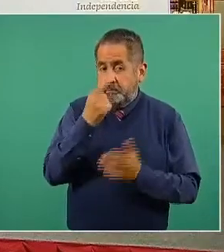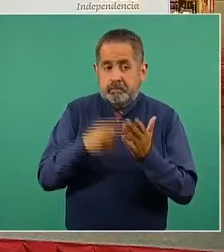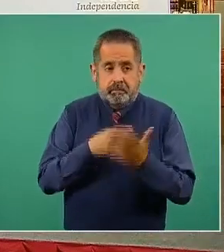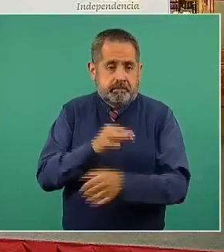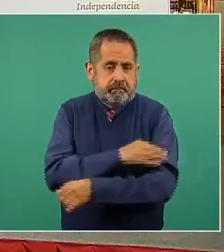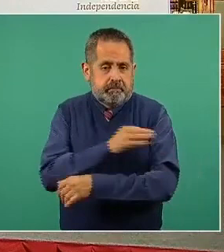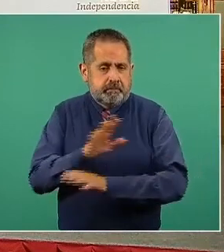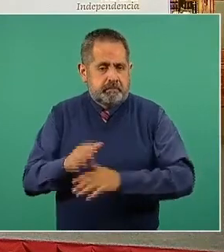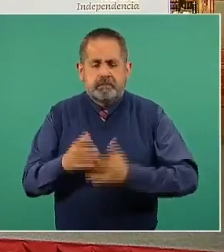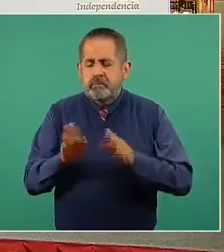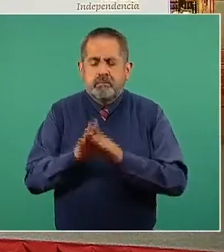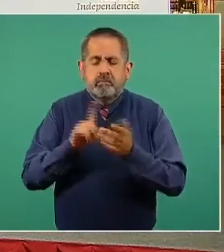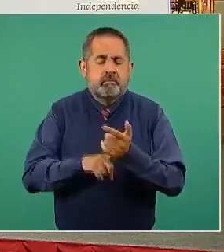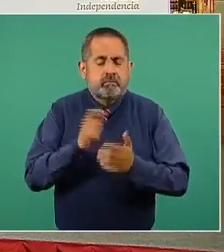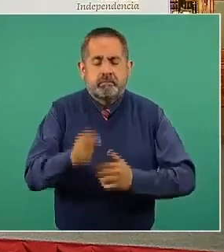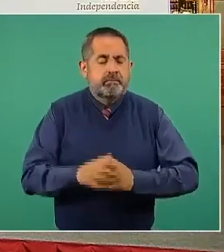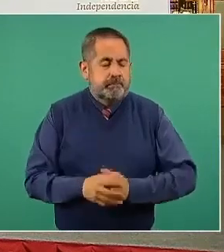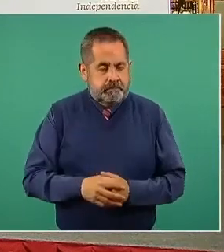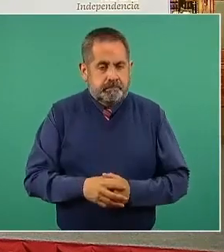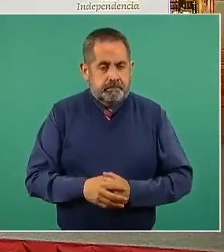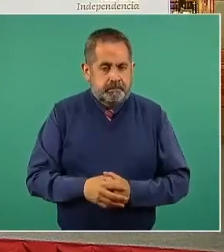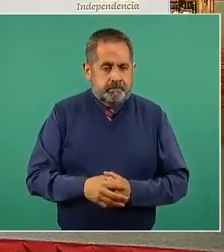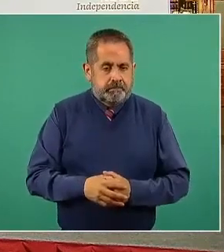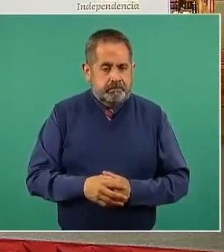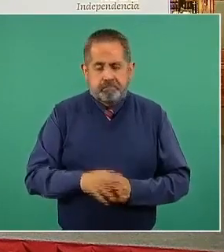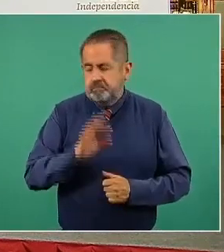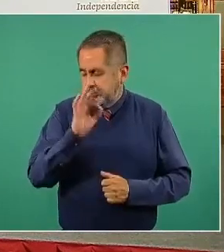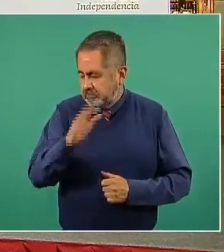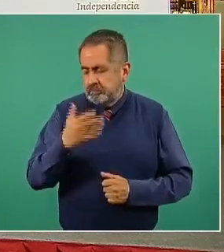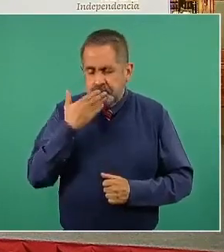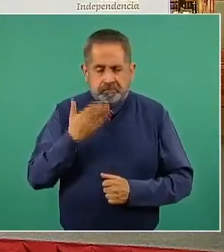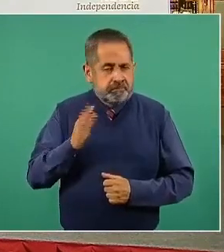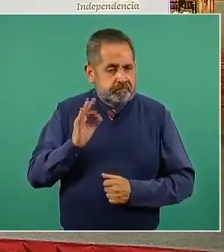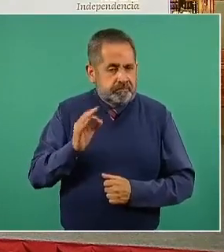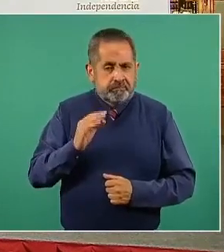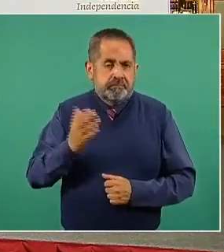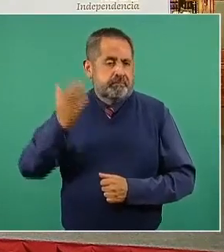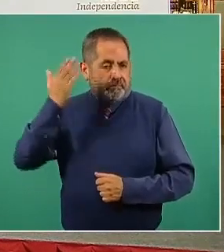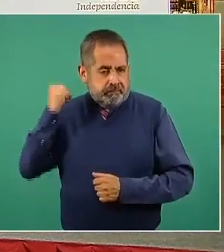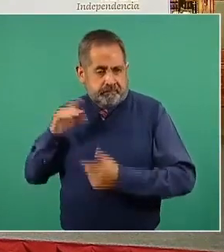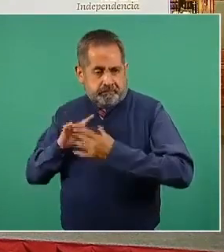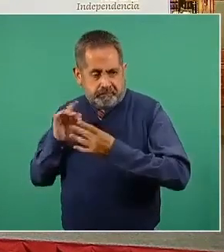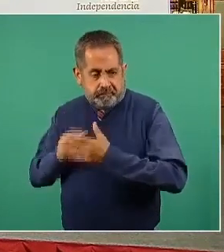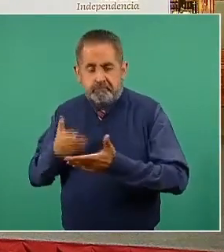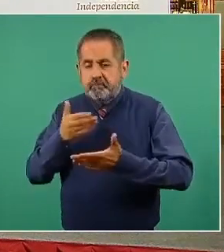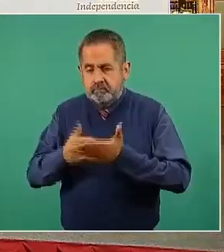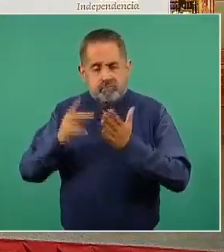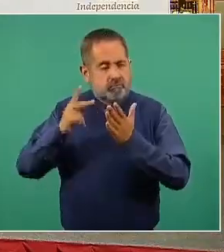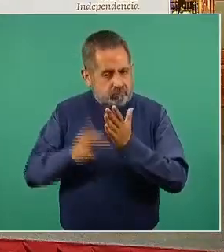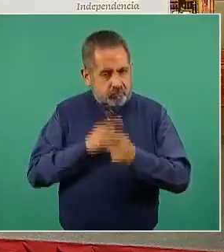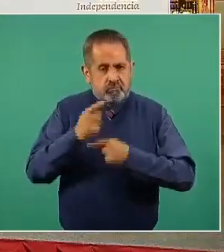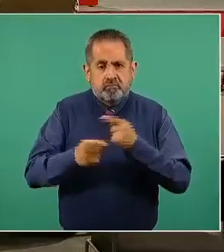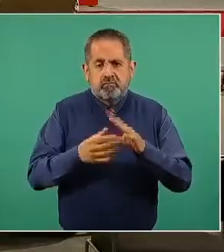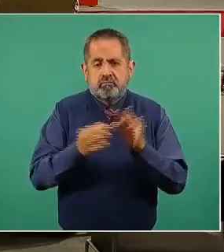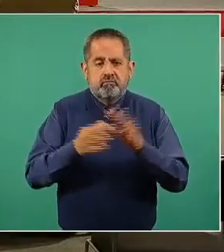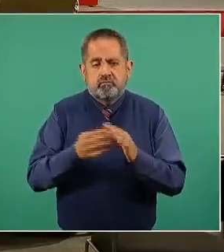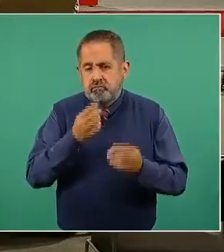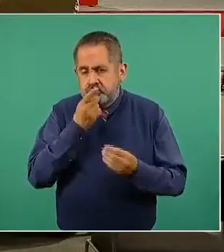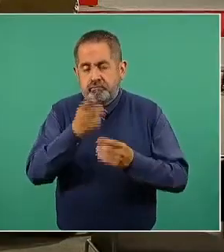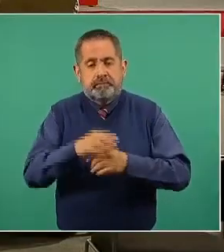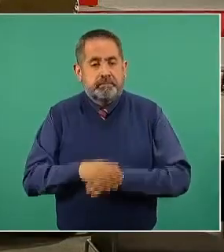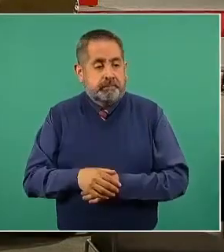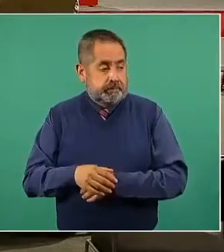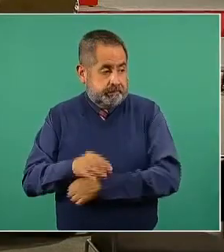Es la primera pregunta. Con mucho gusto. Favor. Lo que habíamos comentado en otras ocasiones, lo comentamos con mucho gusto nuevamente.